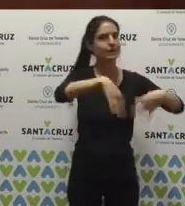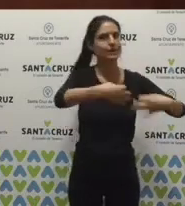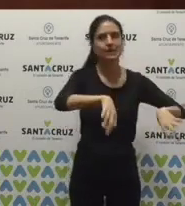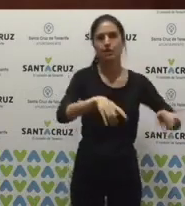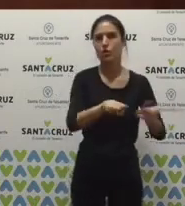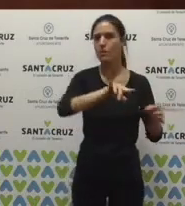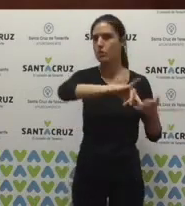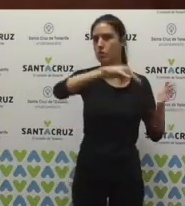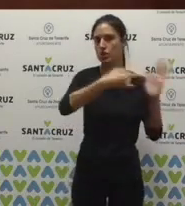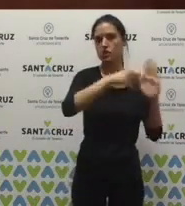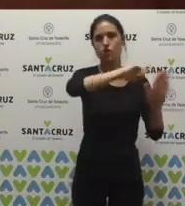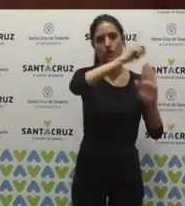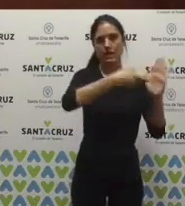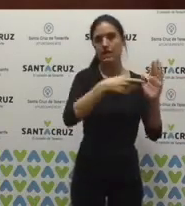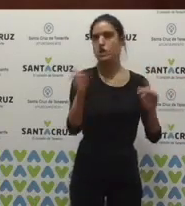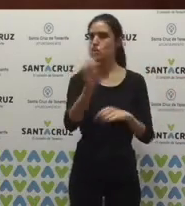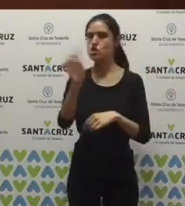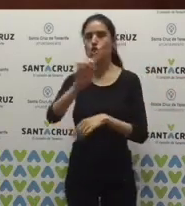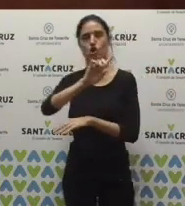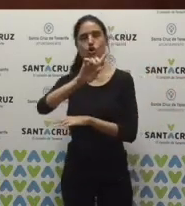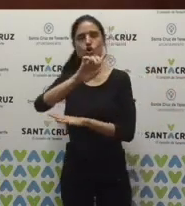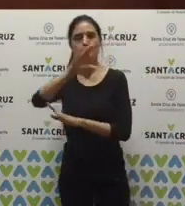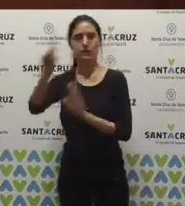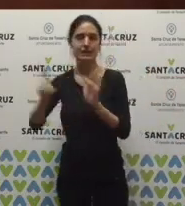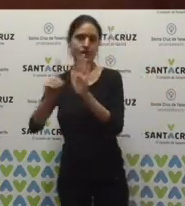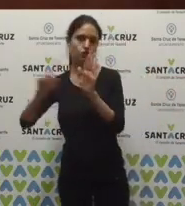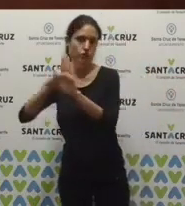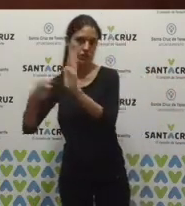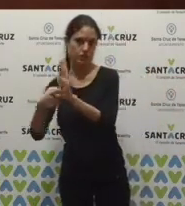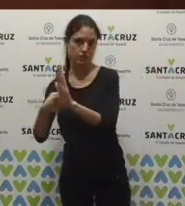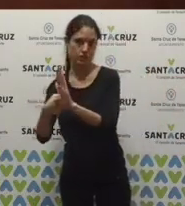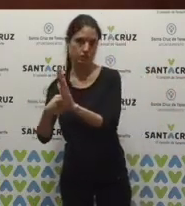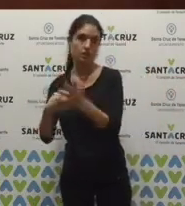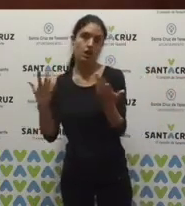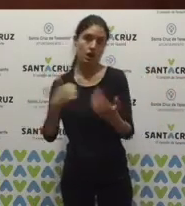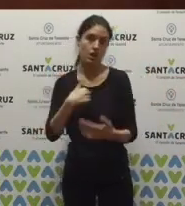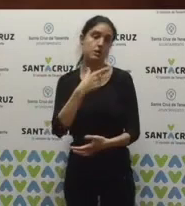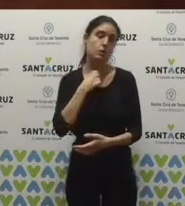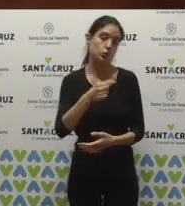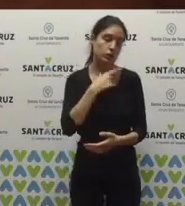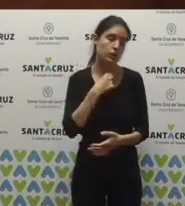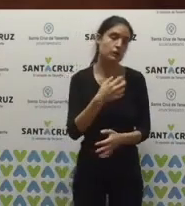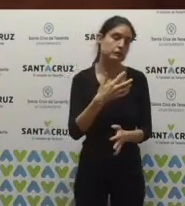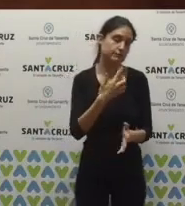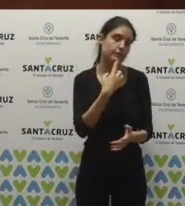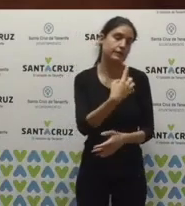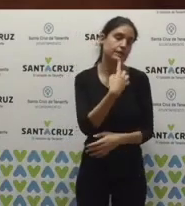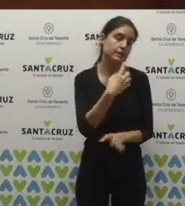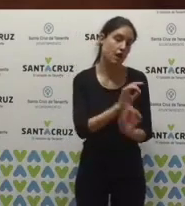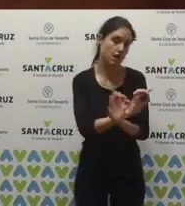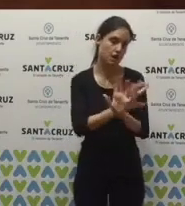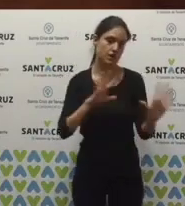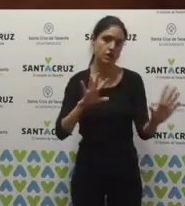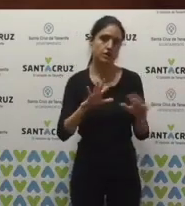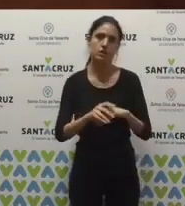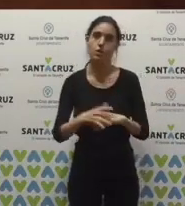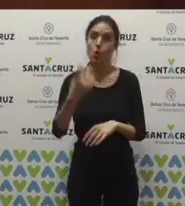y no mediante real decreto ley por lo tanto me gustaría puntualizar únicamente